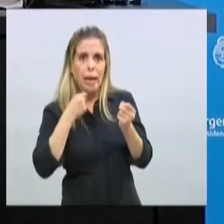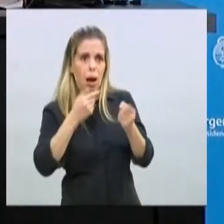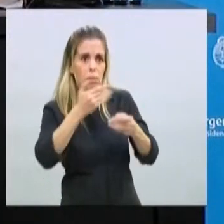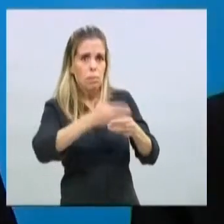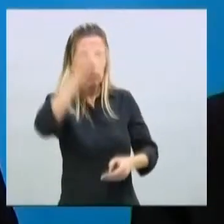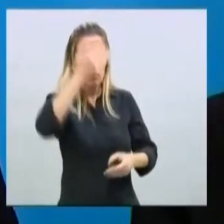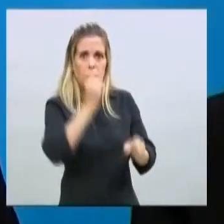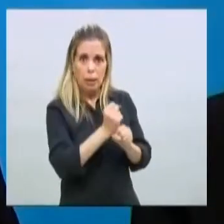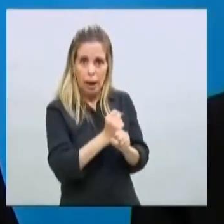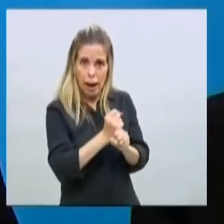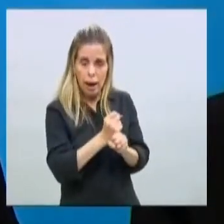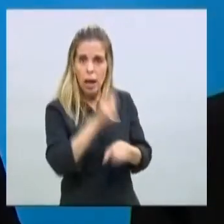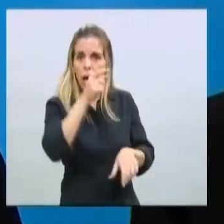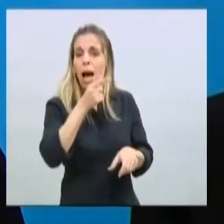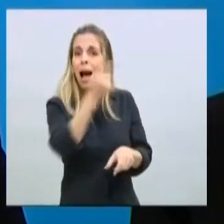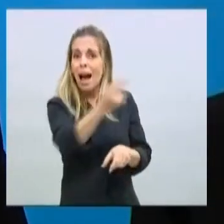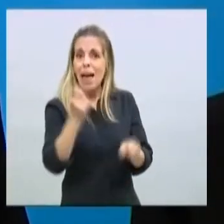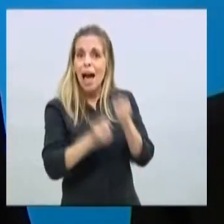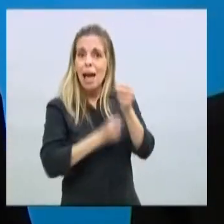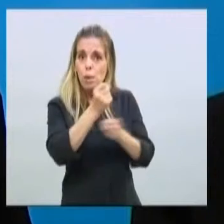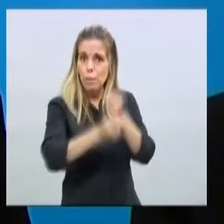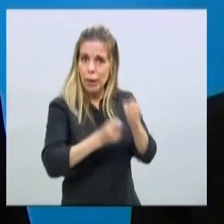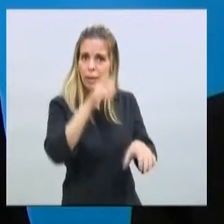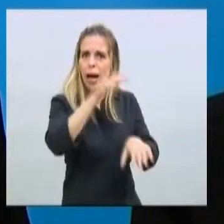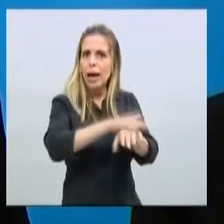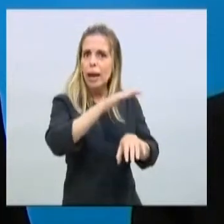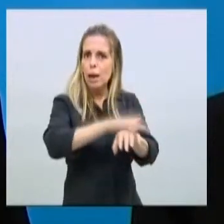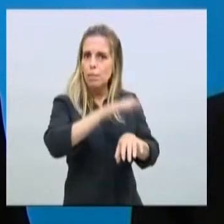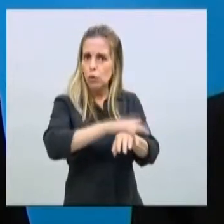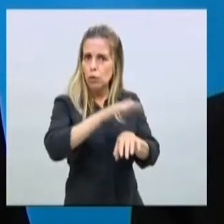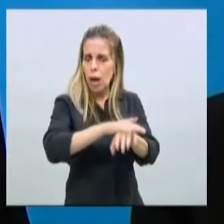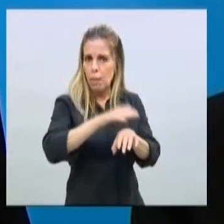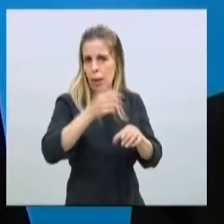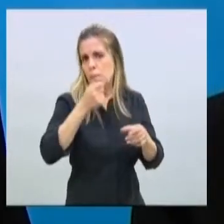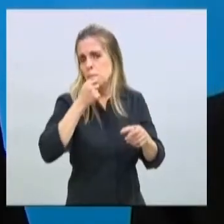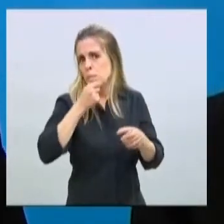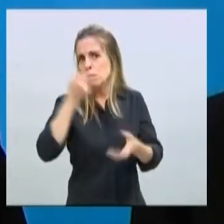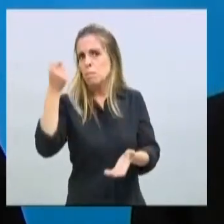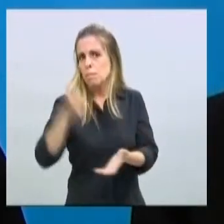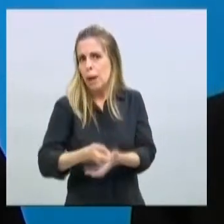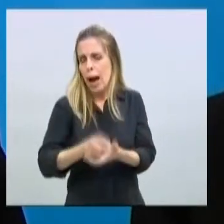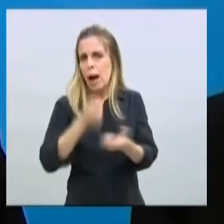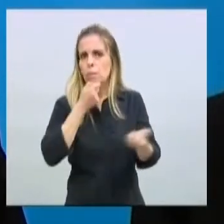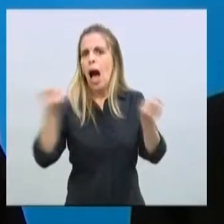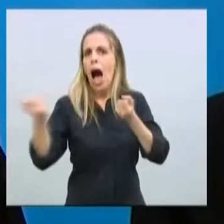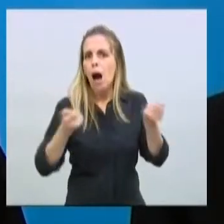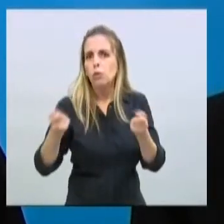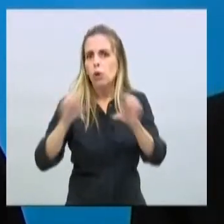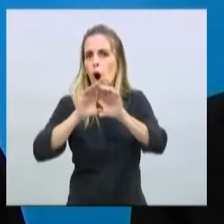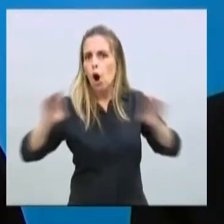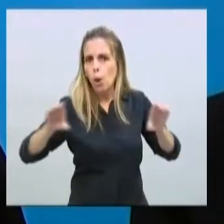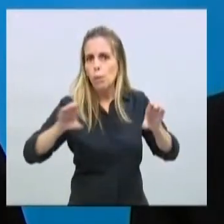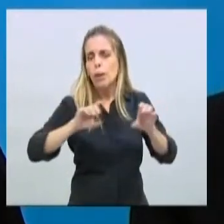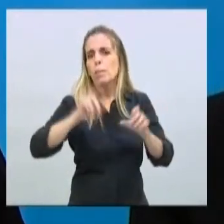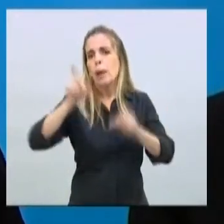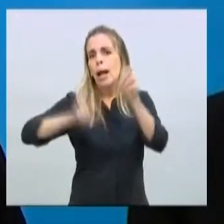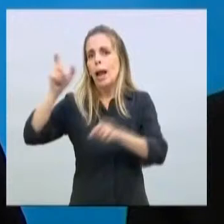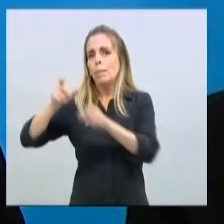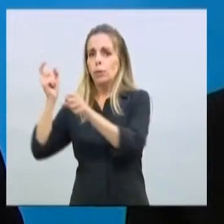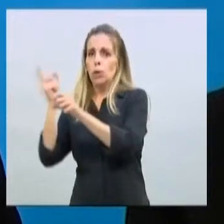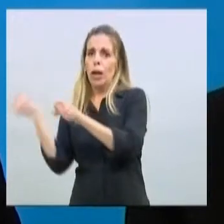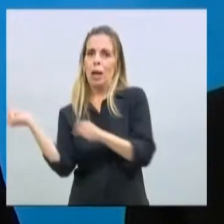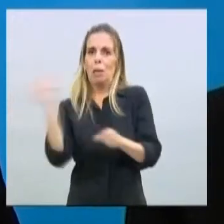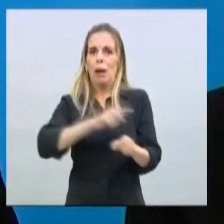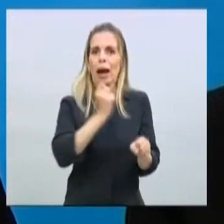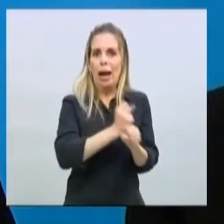ocuparse del traslado de sus trabajadores hasta el lugar de trabajo. ¿De acuerdo?